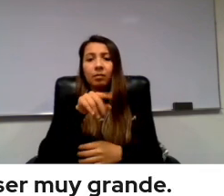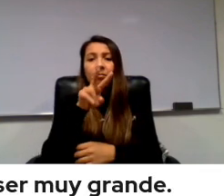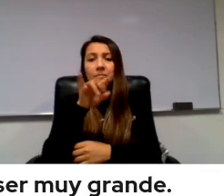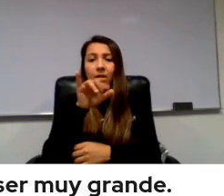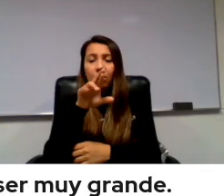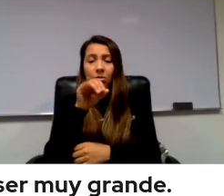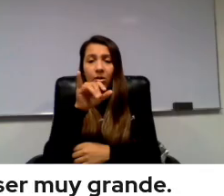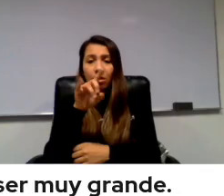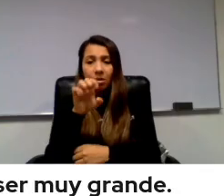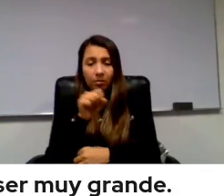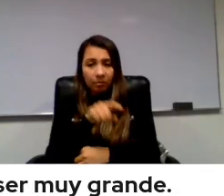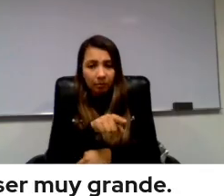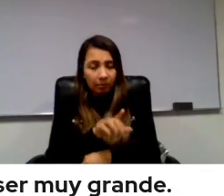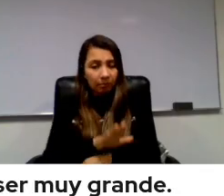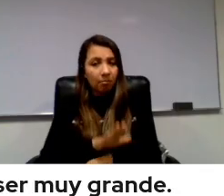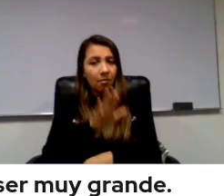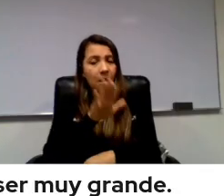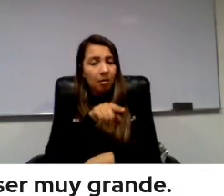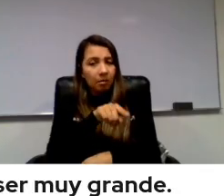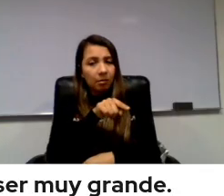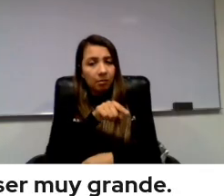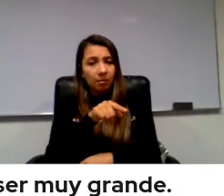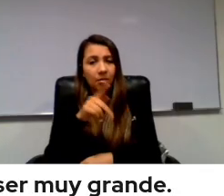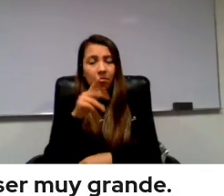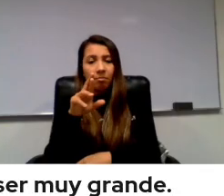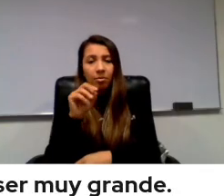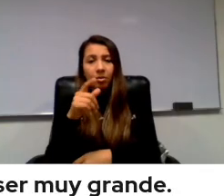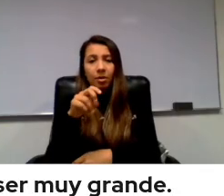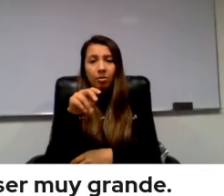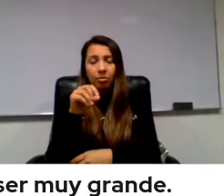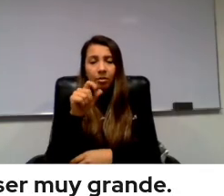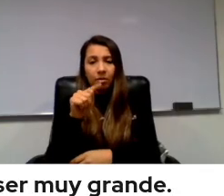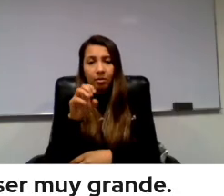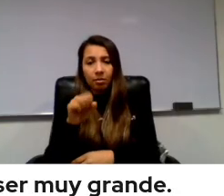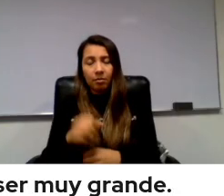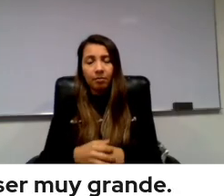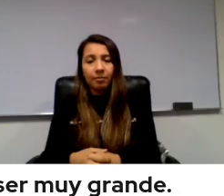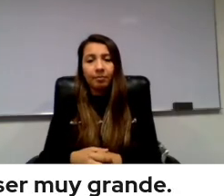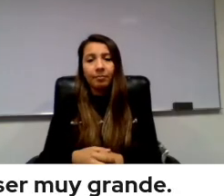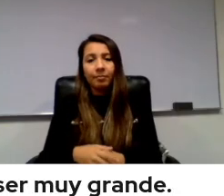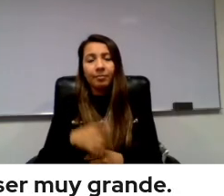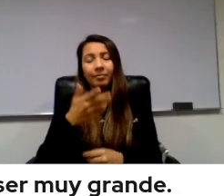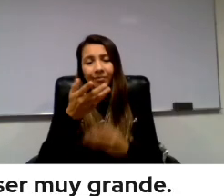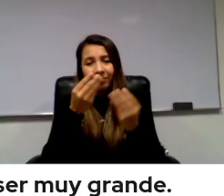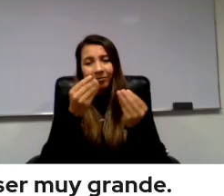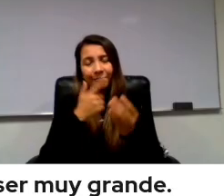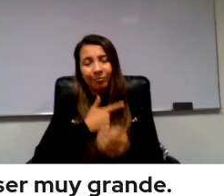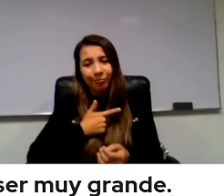importancia para ser progenotes. Sí. Elizabeth, ¿qué tal? Mucho gusto en saludarte.